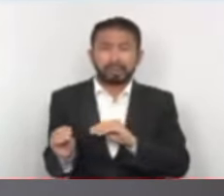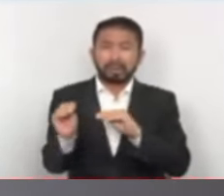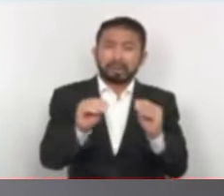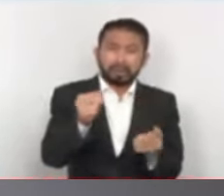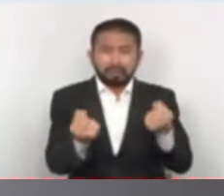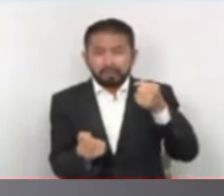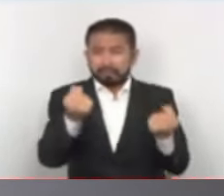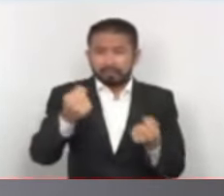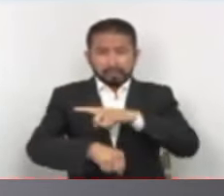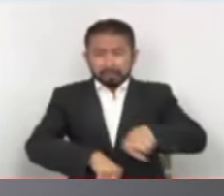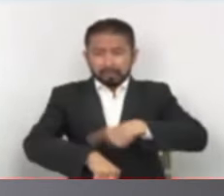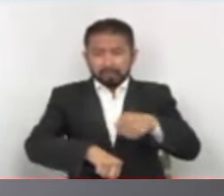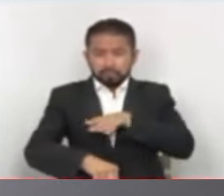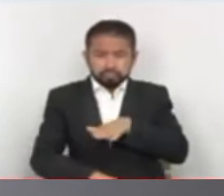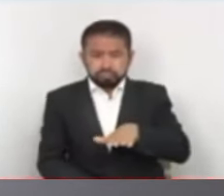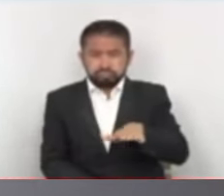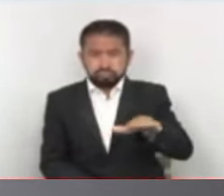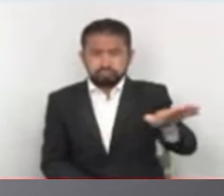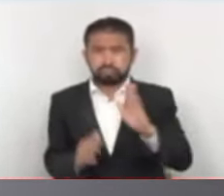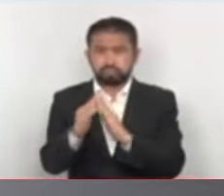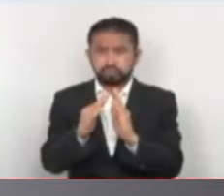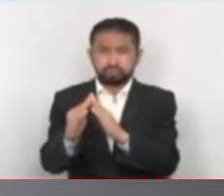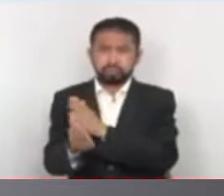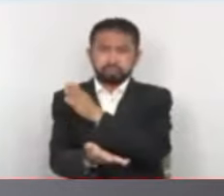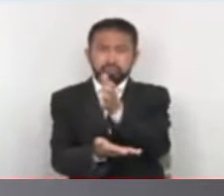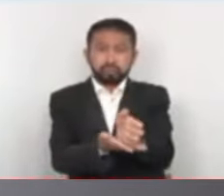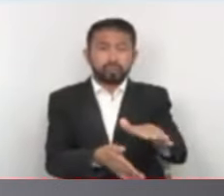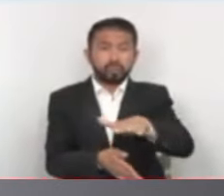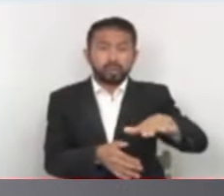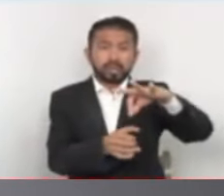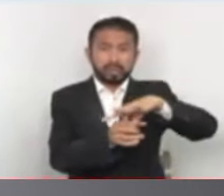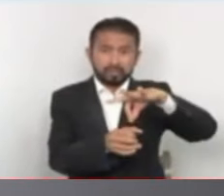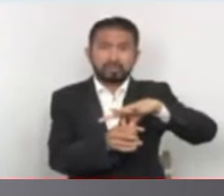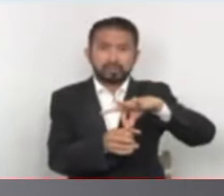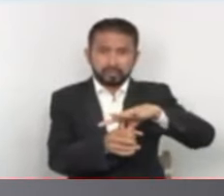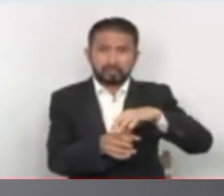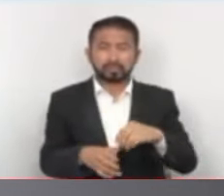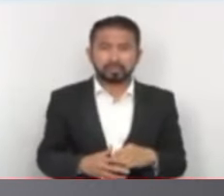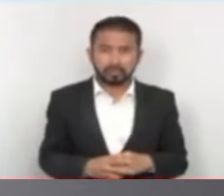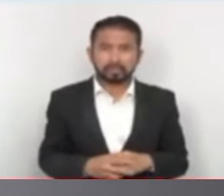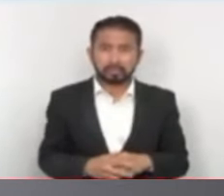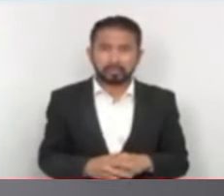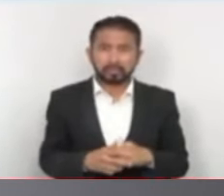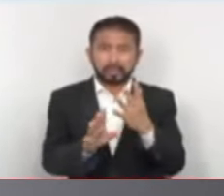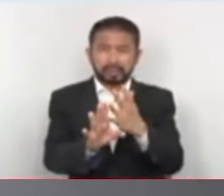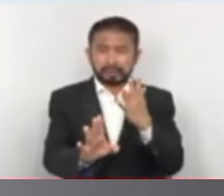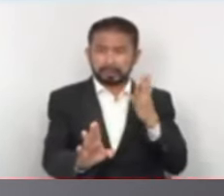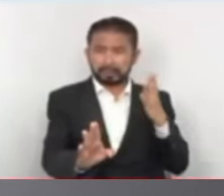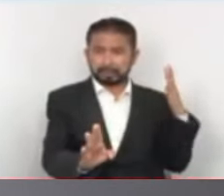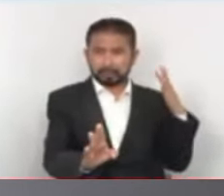trasladarse por horas desde sus casas para tener la oportunidad de votar y hacer colas